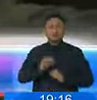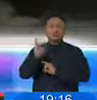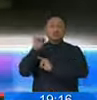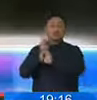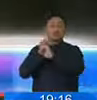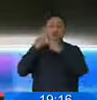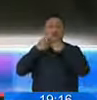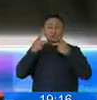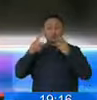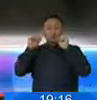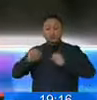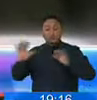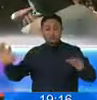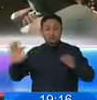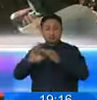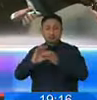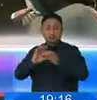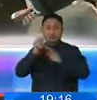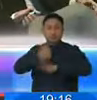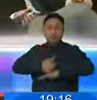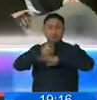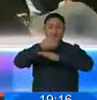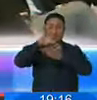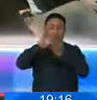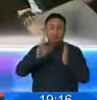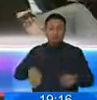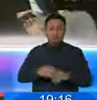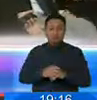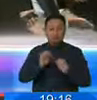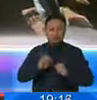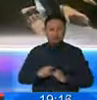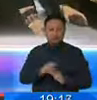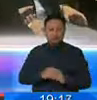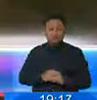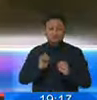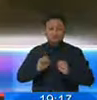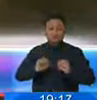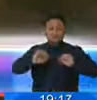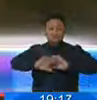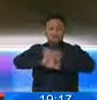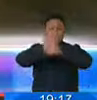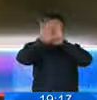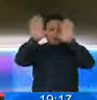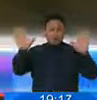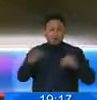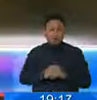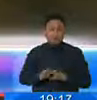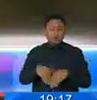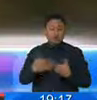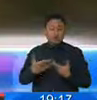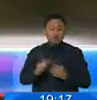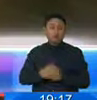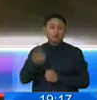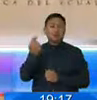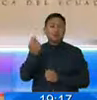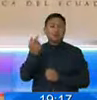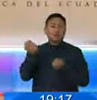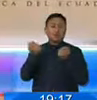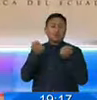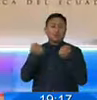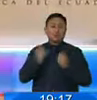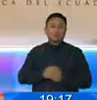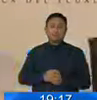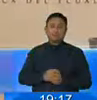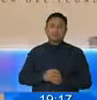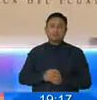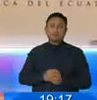instituciones públicas, autoridades y ciudadanos, logrando mejorar la transparencia y fortaleciendo la rendición de cuentas. Reforma